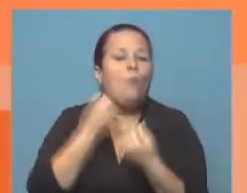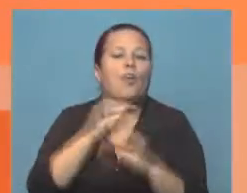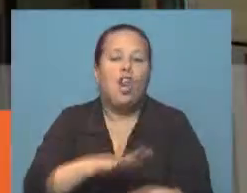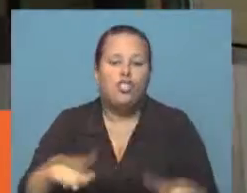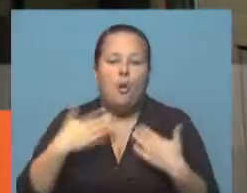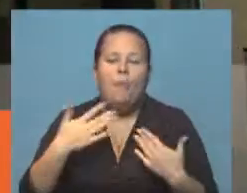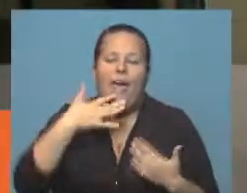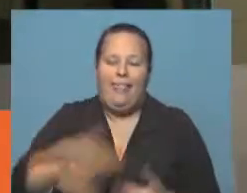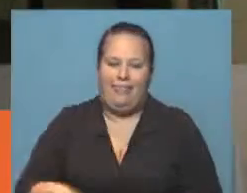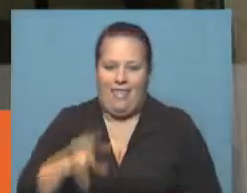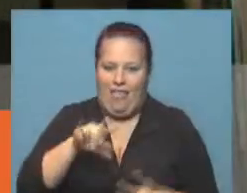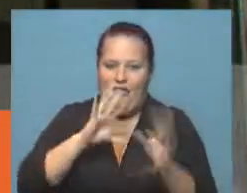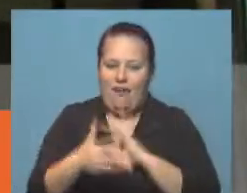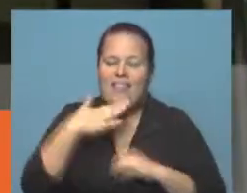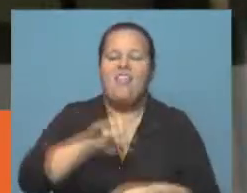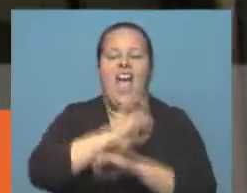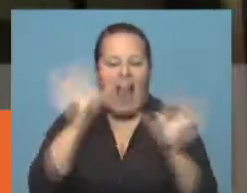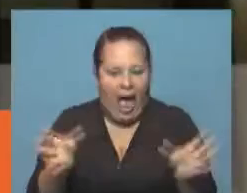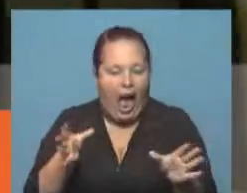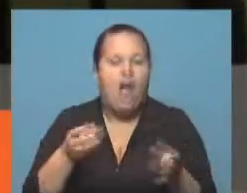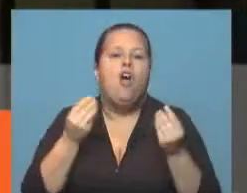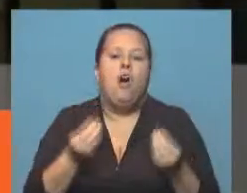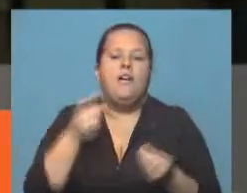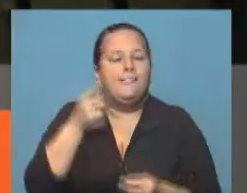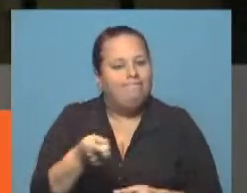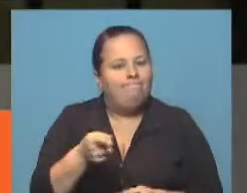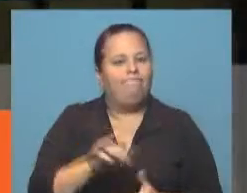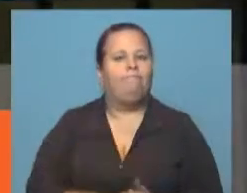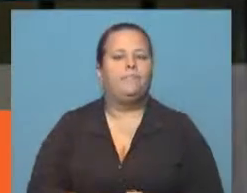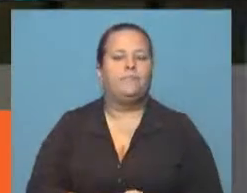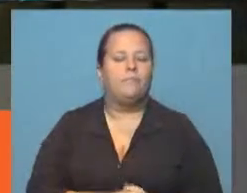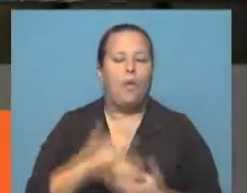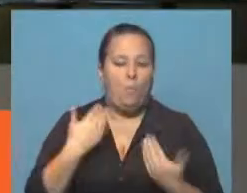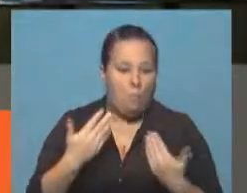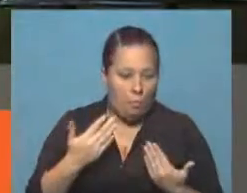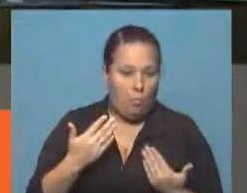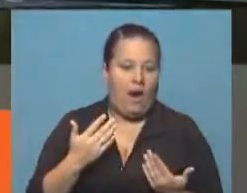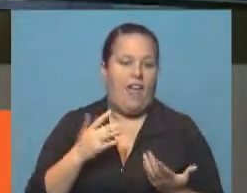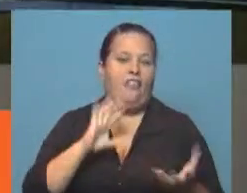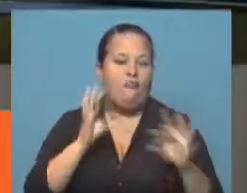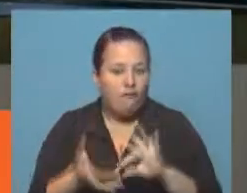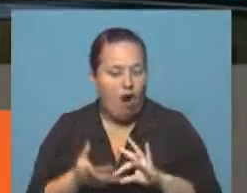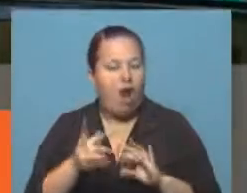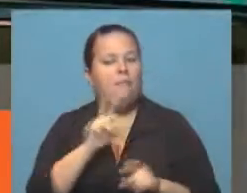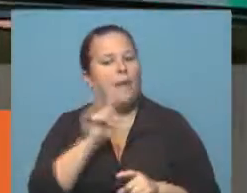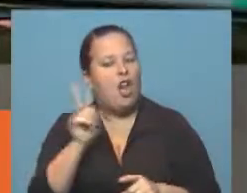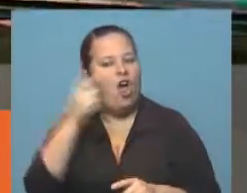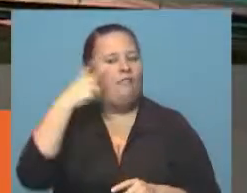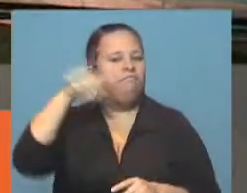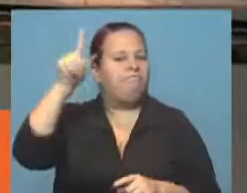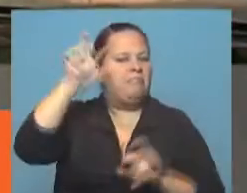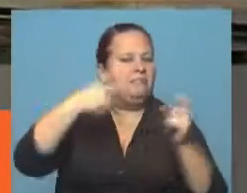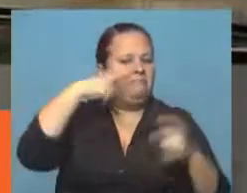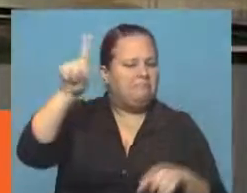niño puede comprender de esa manera, ¿no? Esto puede pasar de determinada manera, pero no que un